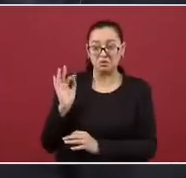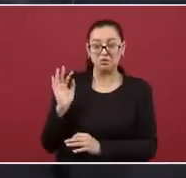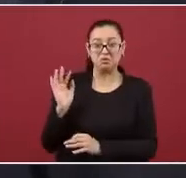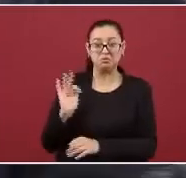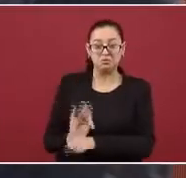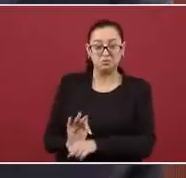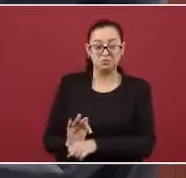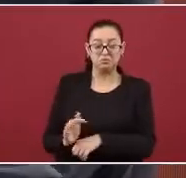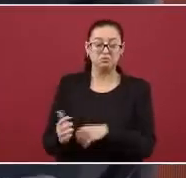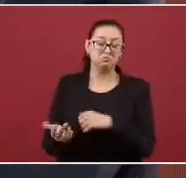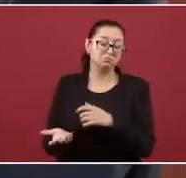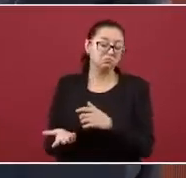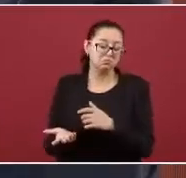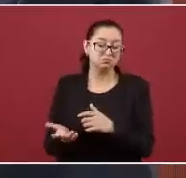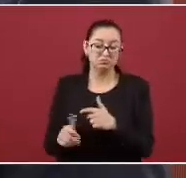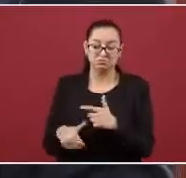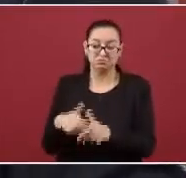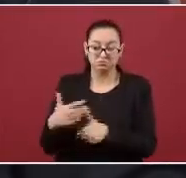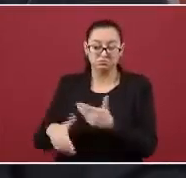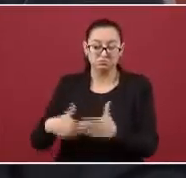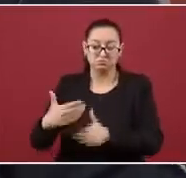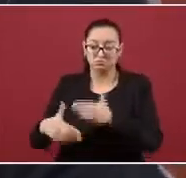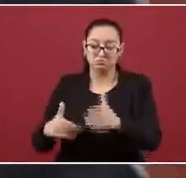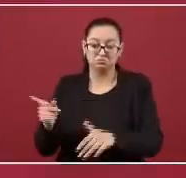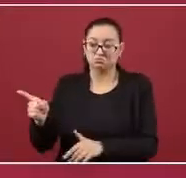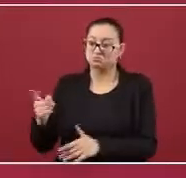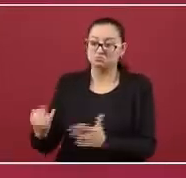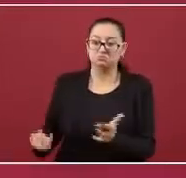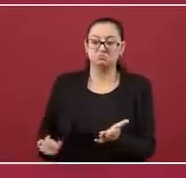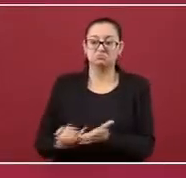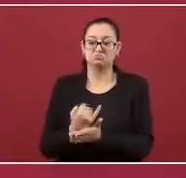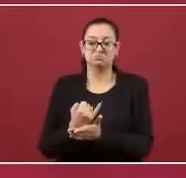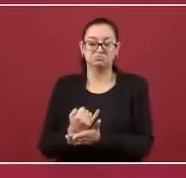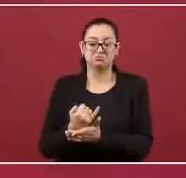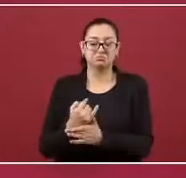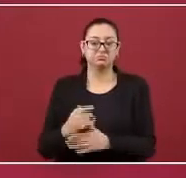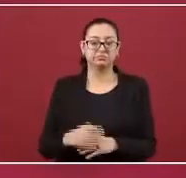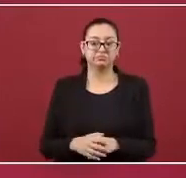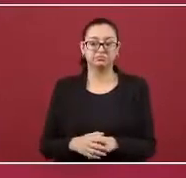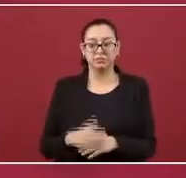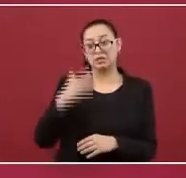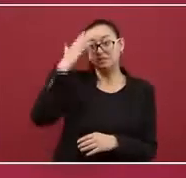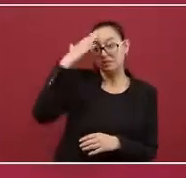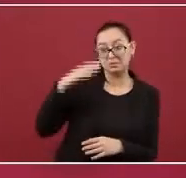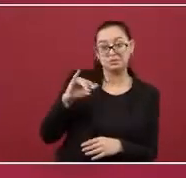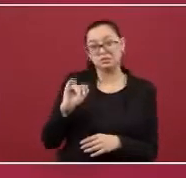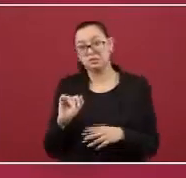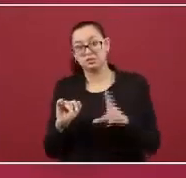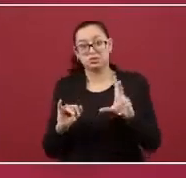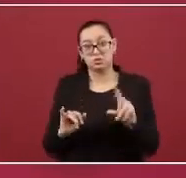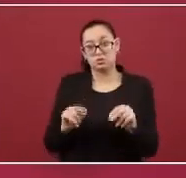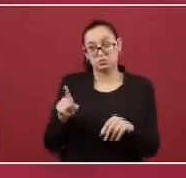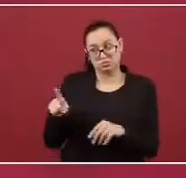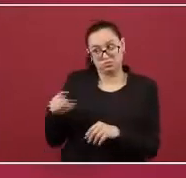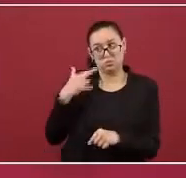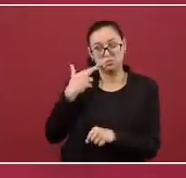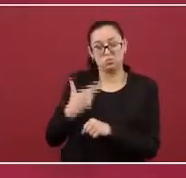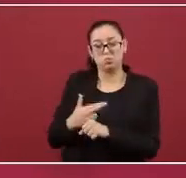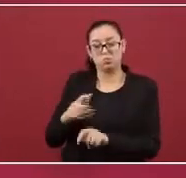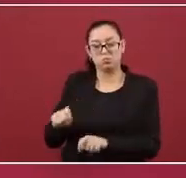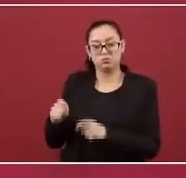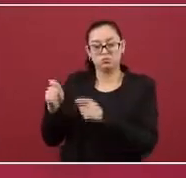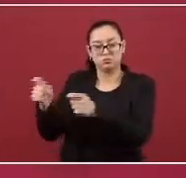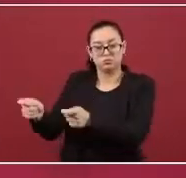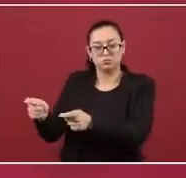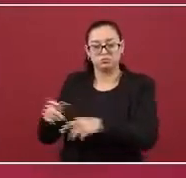que pronto se determine y ya saber sobre este asunto. Vamos a